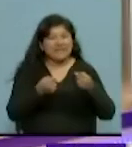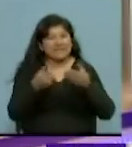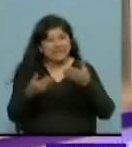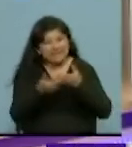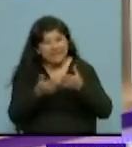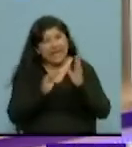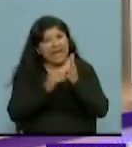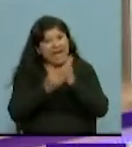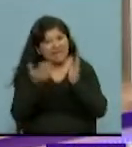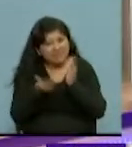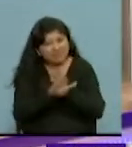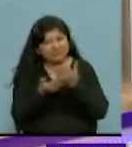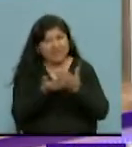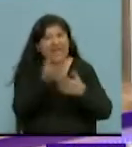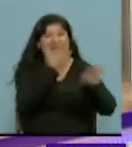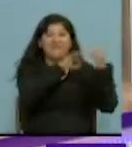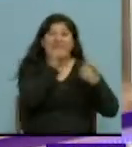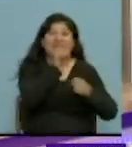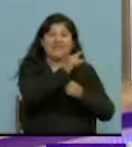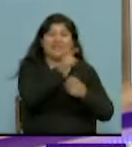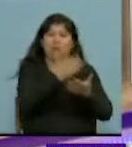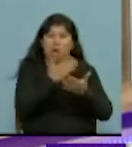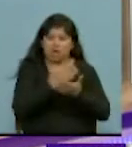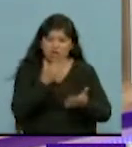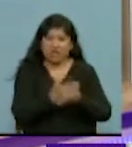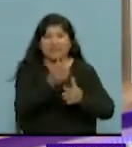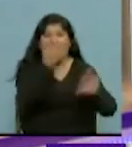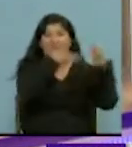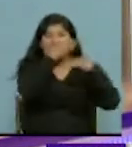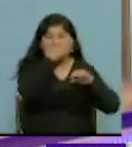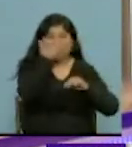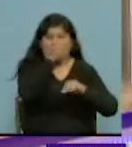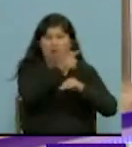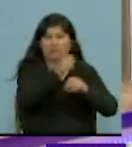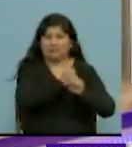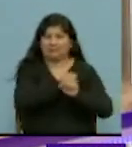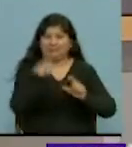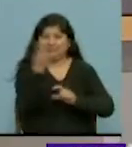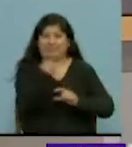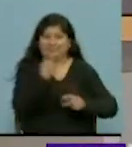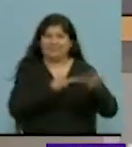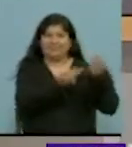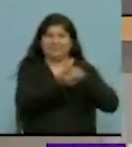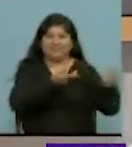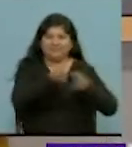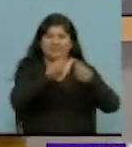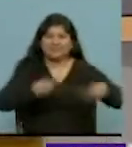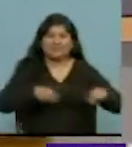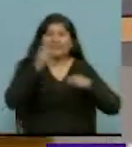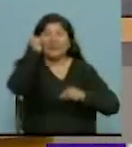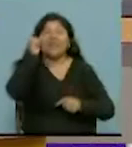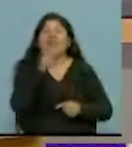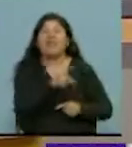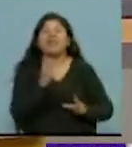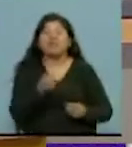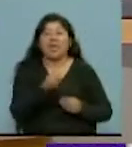en el norte, la cocinan, la preparan allá en Córdoba y la venden. Y gran éxito tuvo. Y la idea es juntar más fondos para que estos